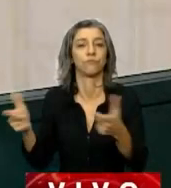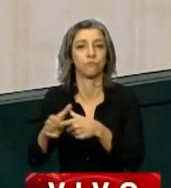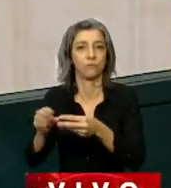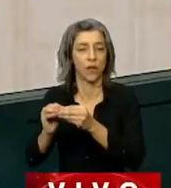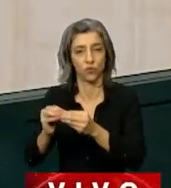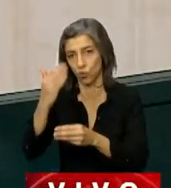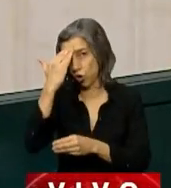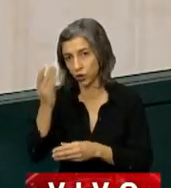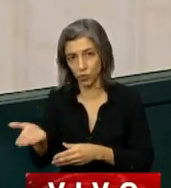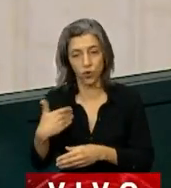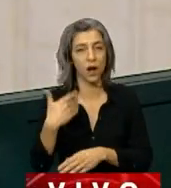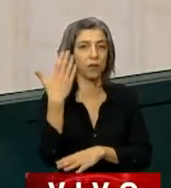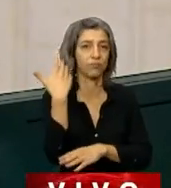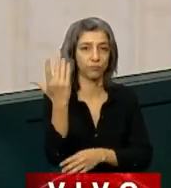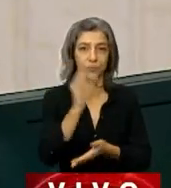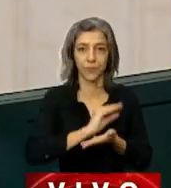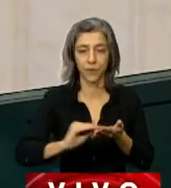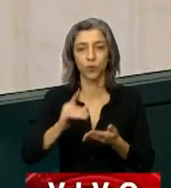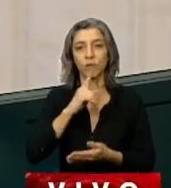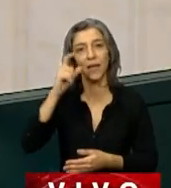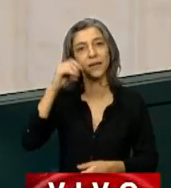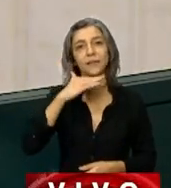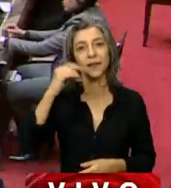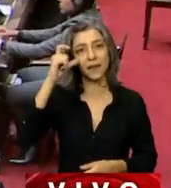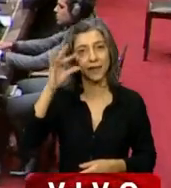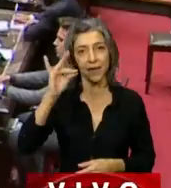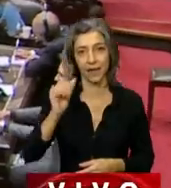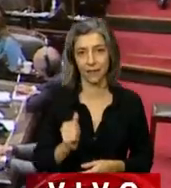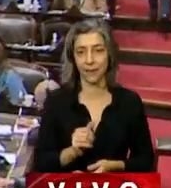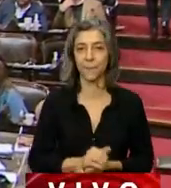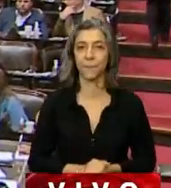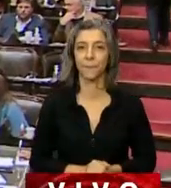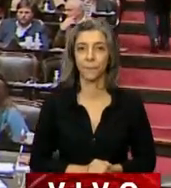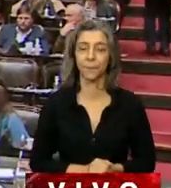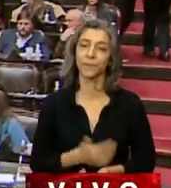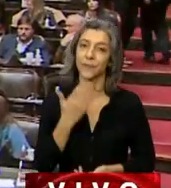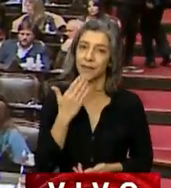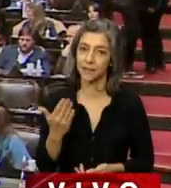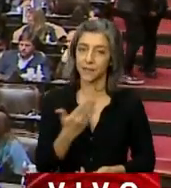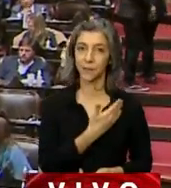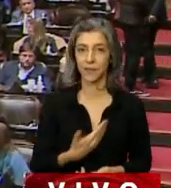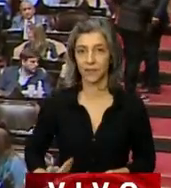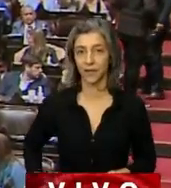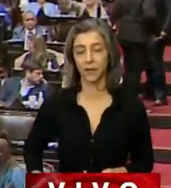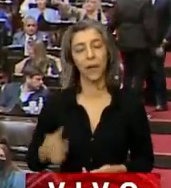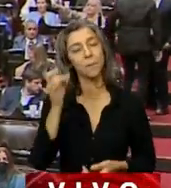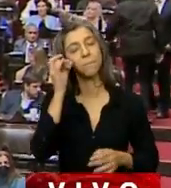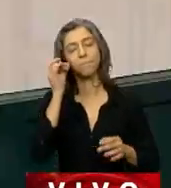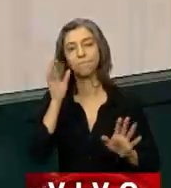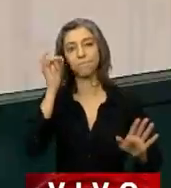En el uso de la palabra, la diputada María Victoria Tejeda. Gracias, señor presidente.